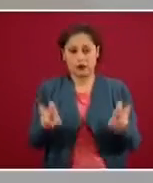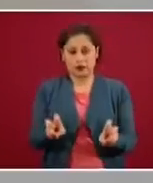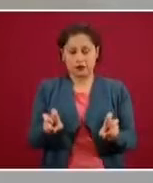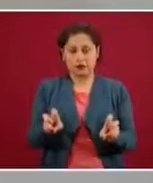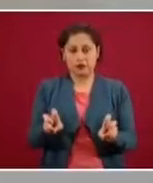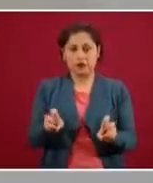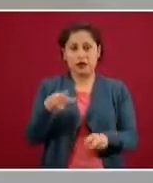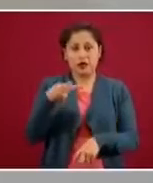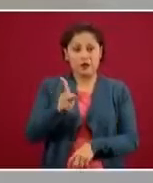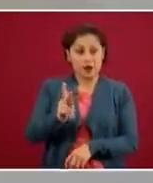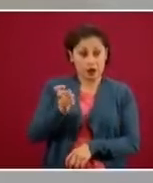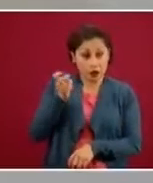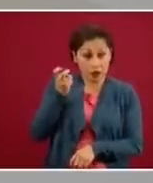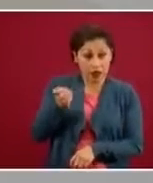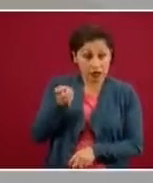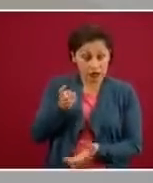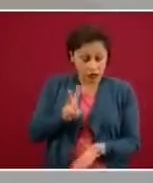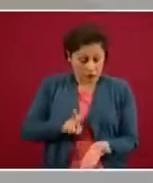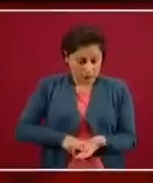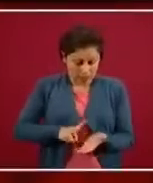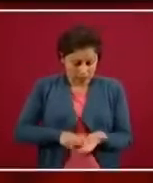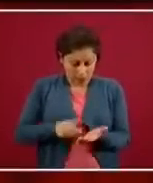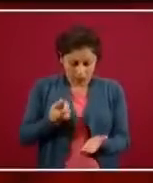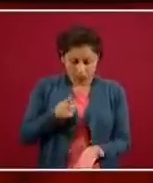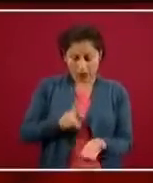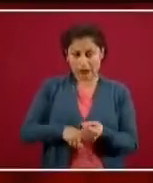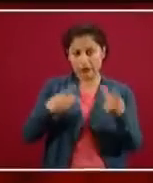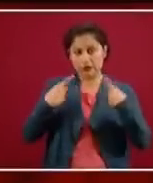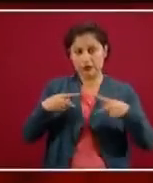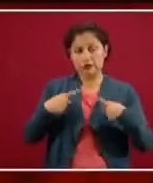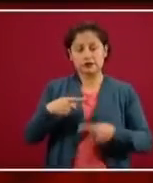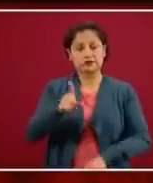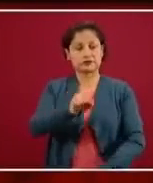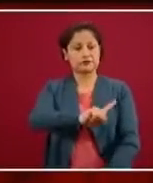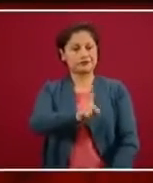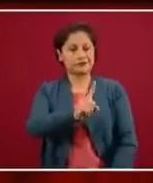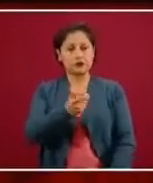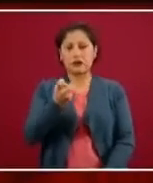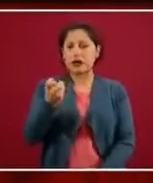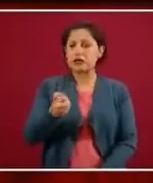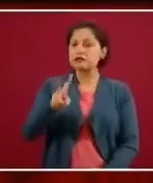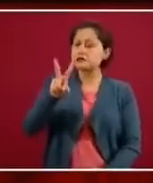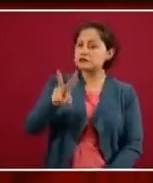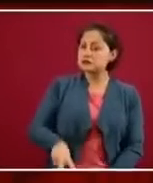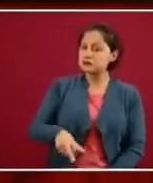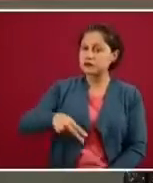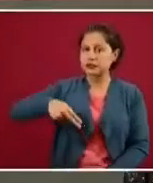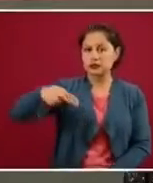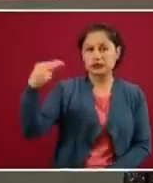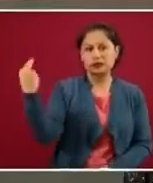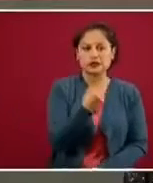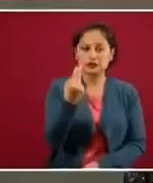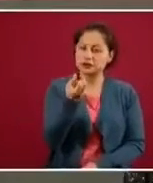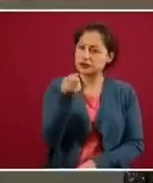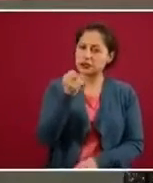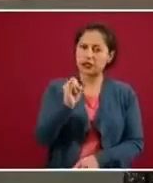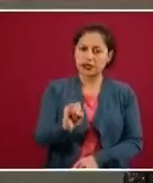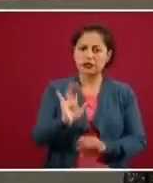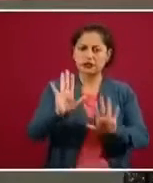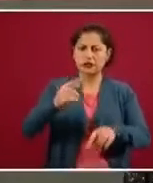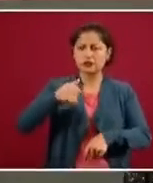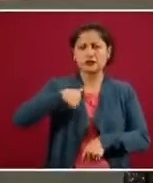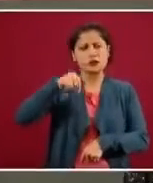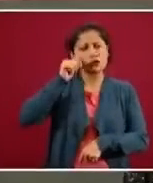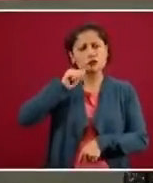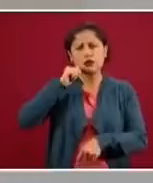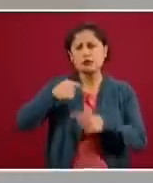un asunto técnico. Esta misma frase la dije hace meses y la he dicho por más de 10 años desde que me dedico